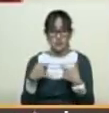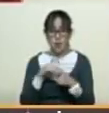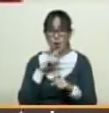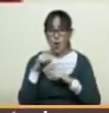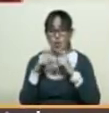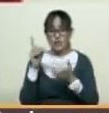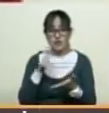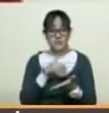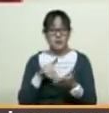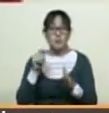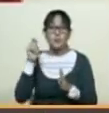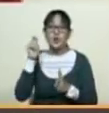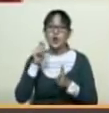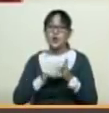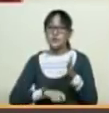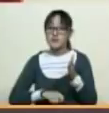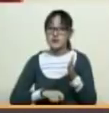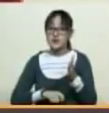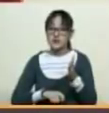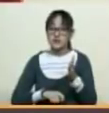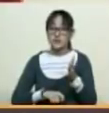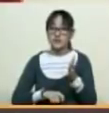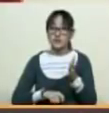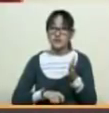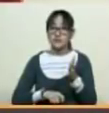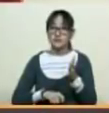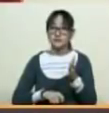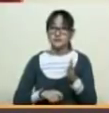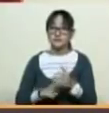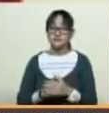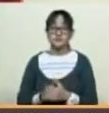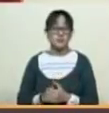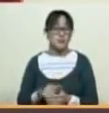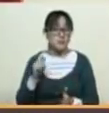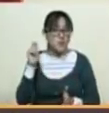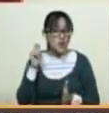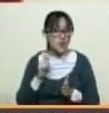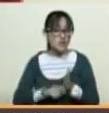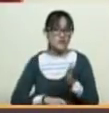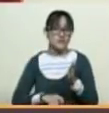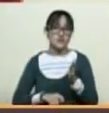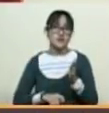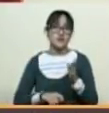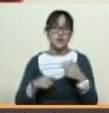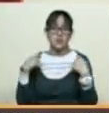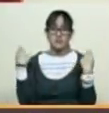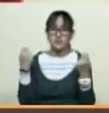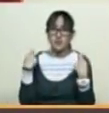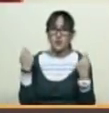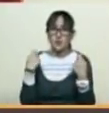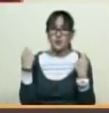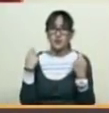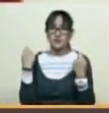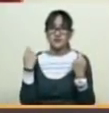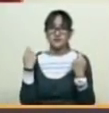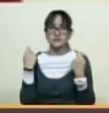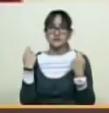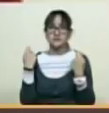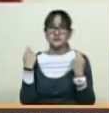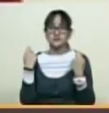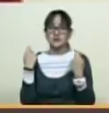la discriminación o la intolerancia. Está prohibido hacer propaganda que promueva